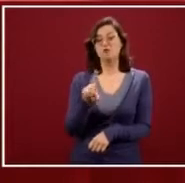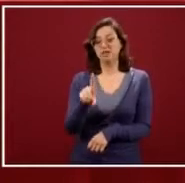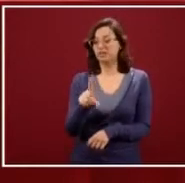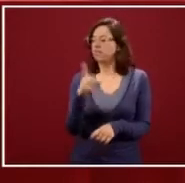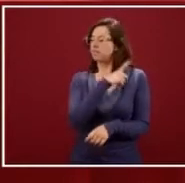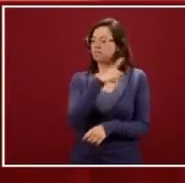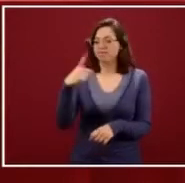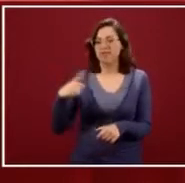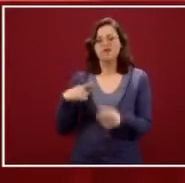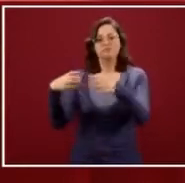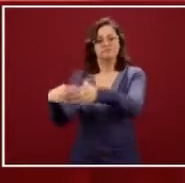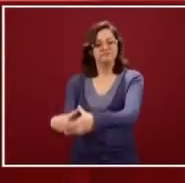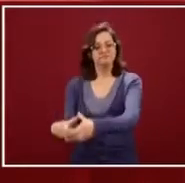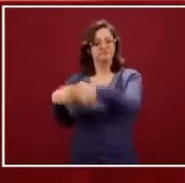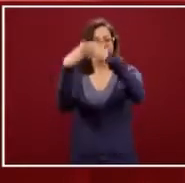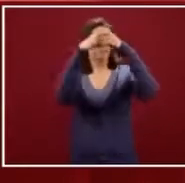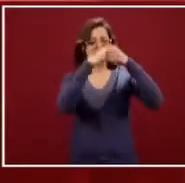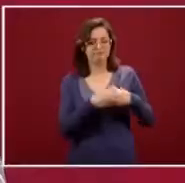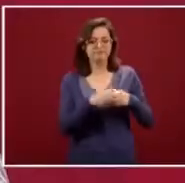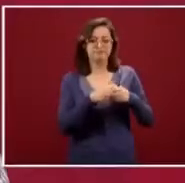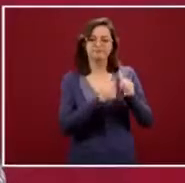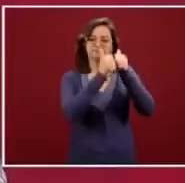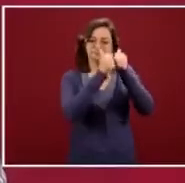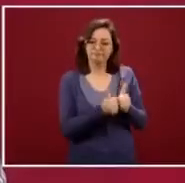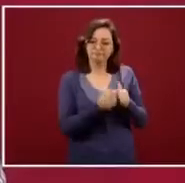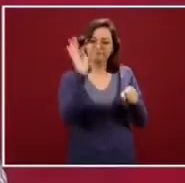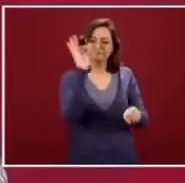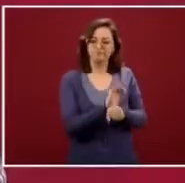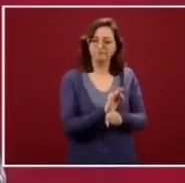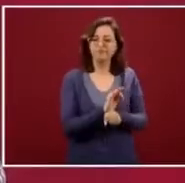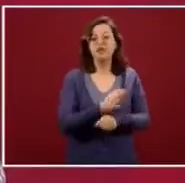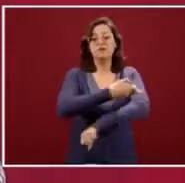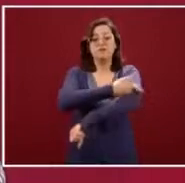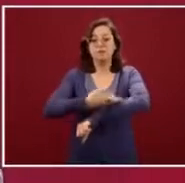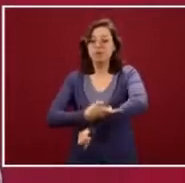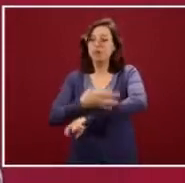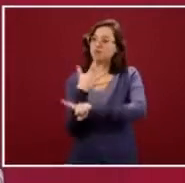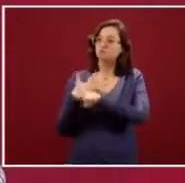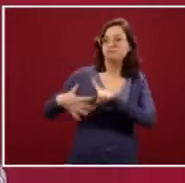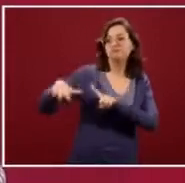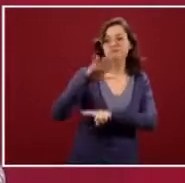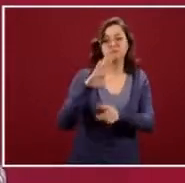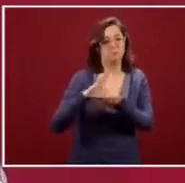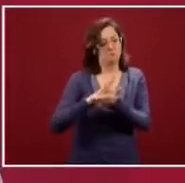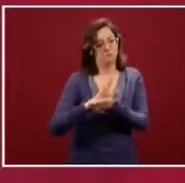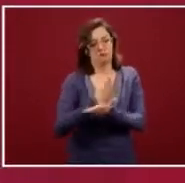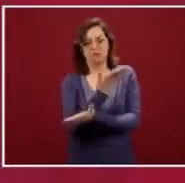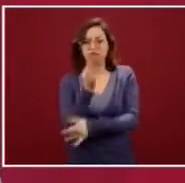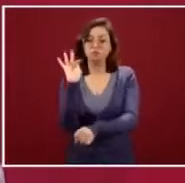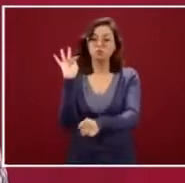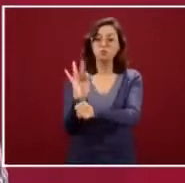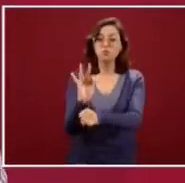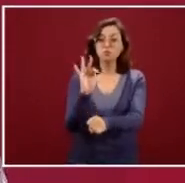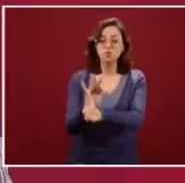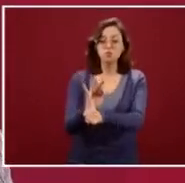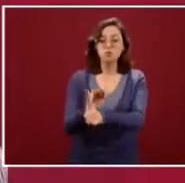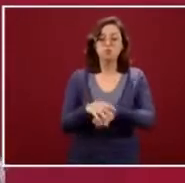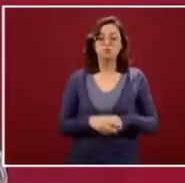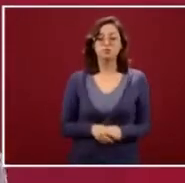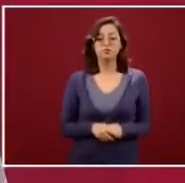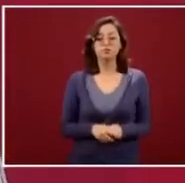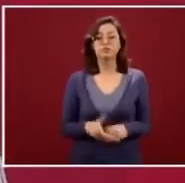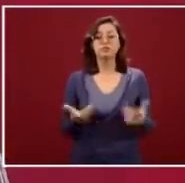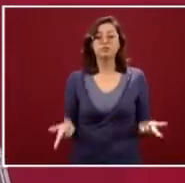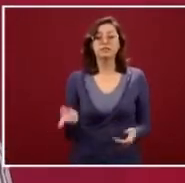poner en aislamiento para protección de la familia, la comunidad y la sociedad, y se debe vigilar